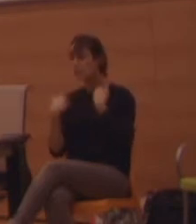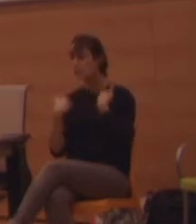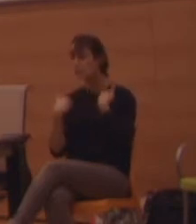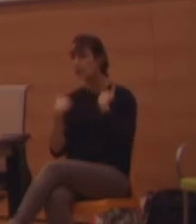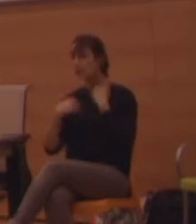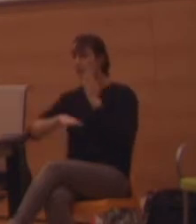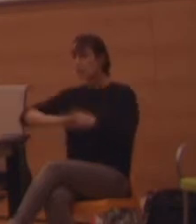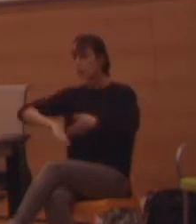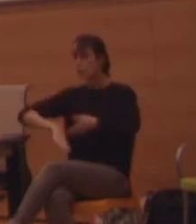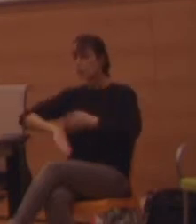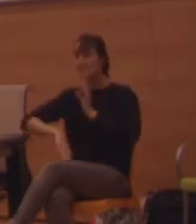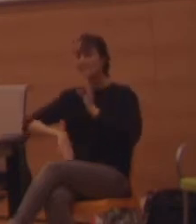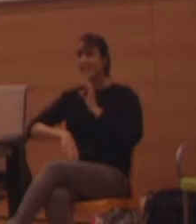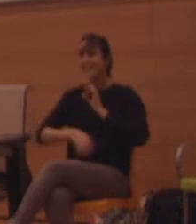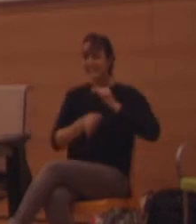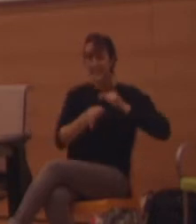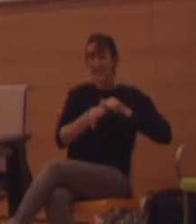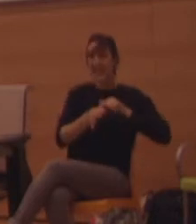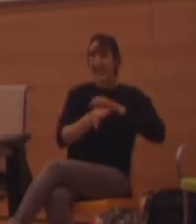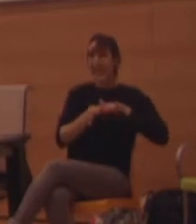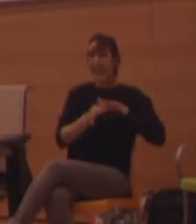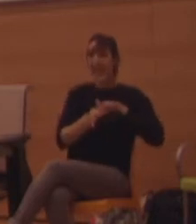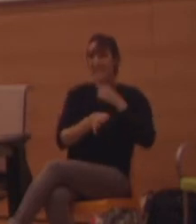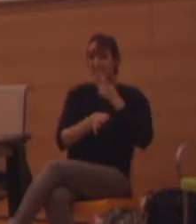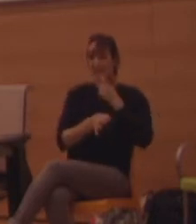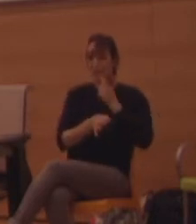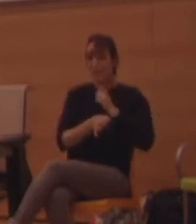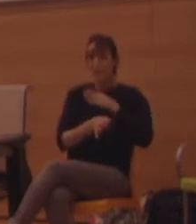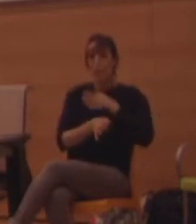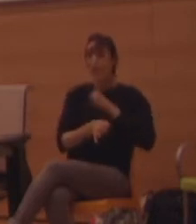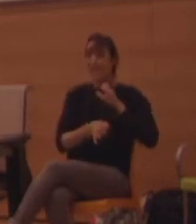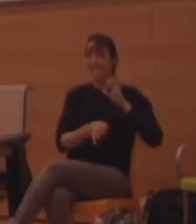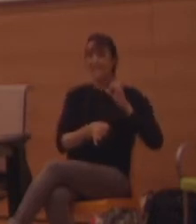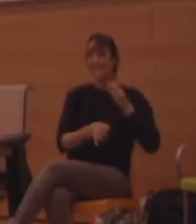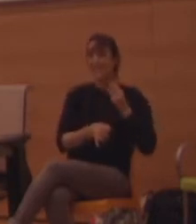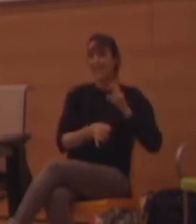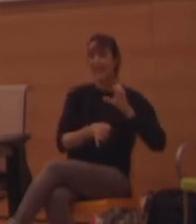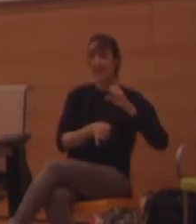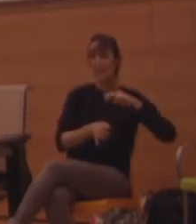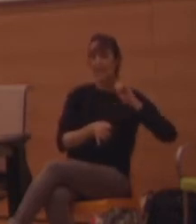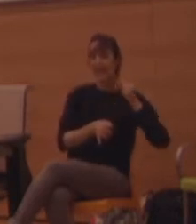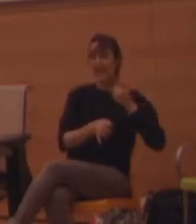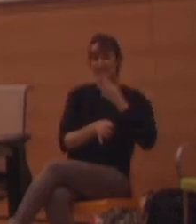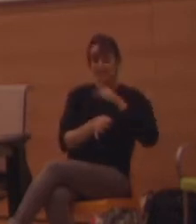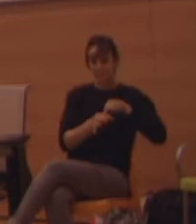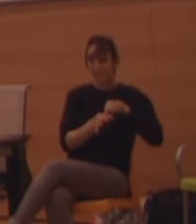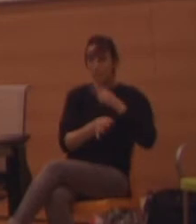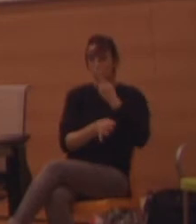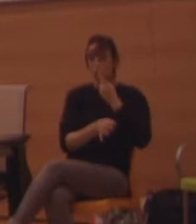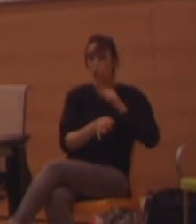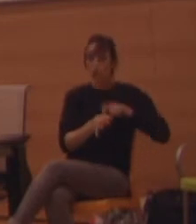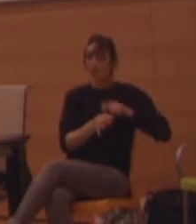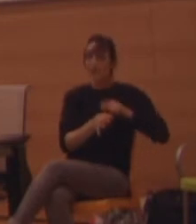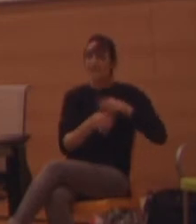amputaciones que las isquemias. Las infecciones son responsables de aproximadamente del 60%,